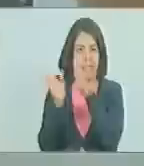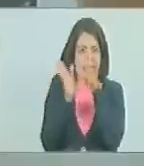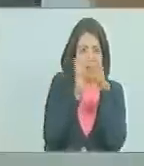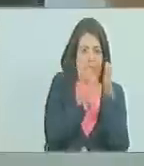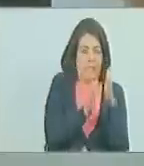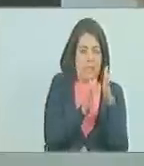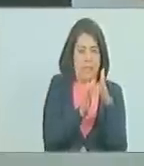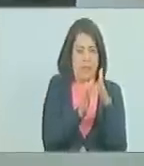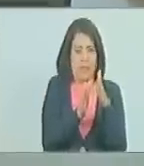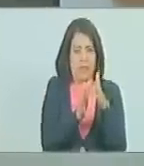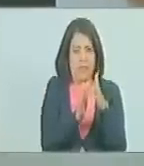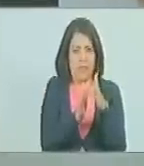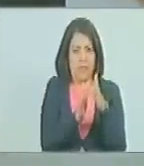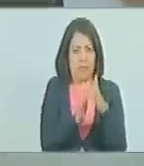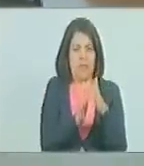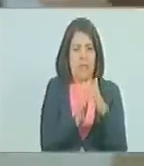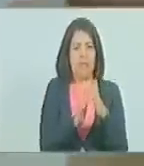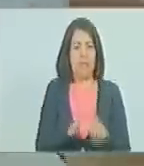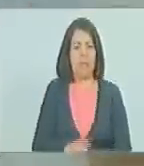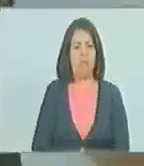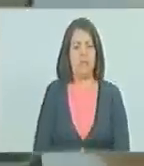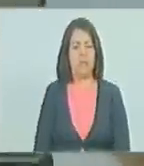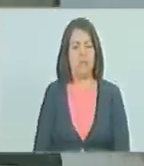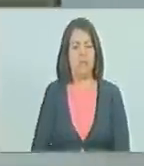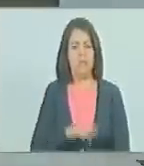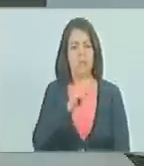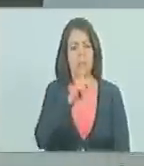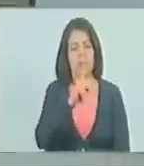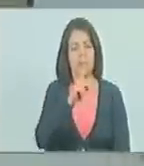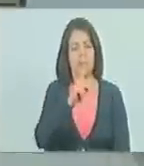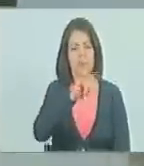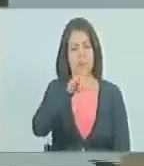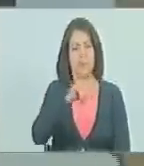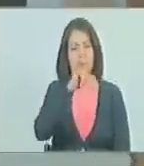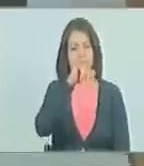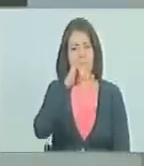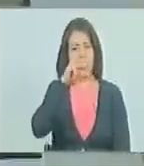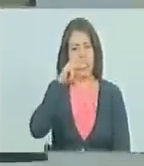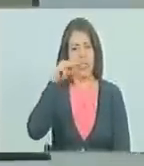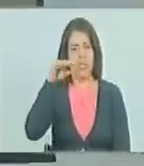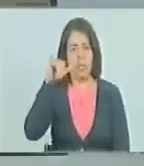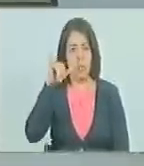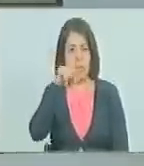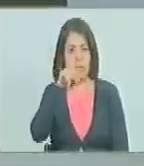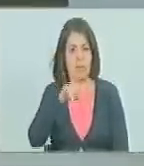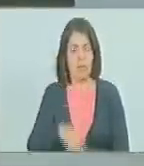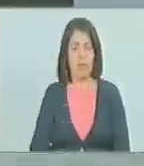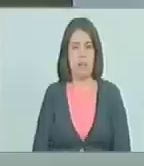lado, al procónsul Jimmy Story.